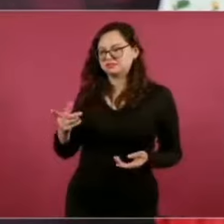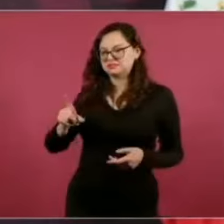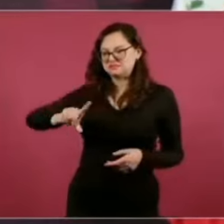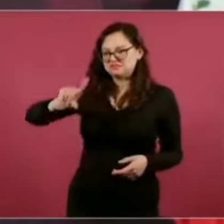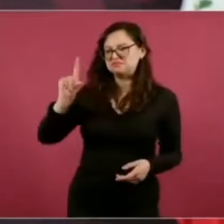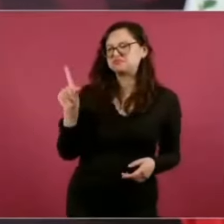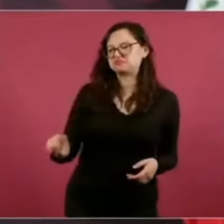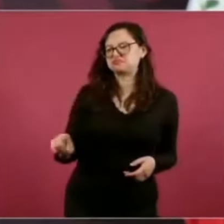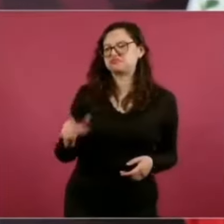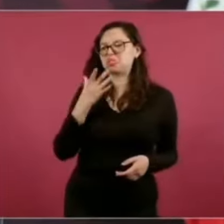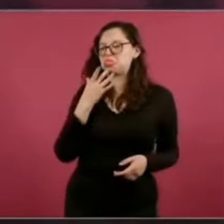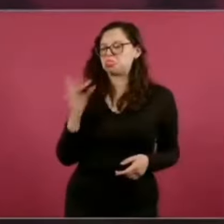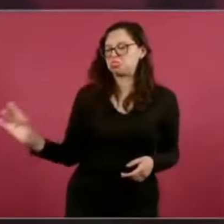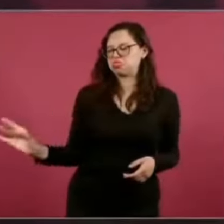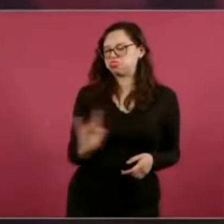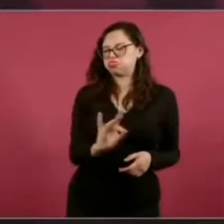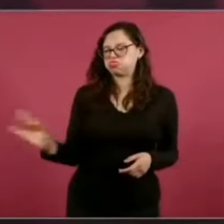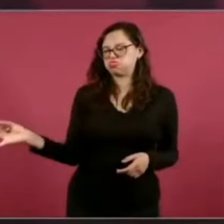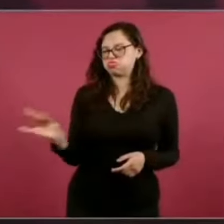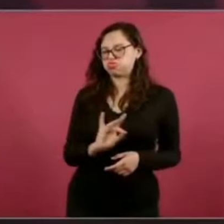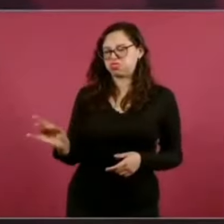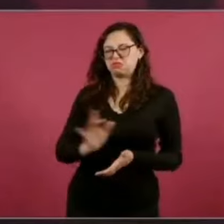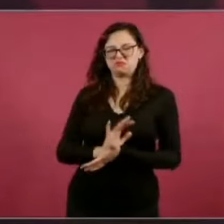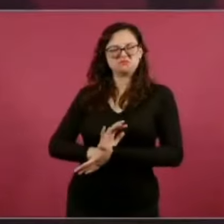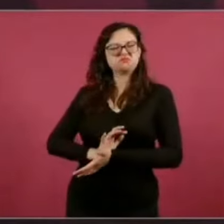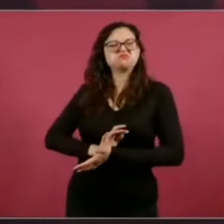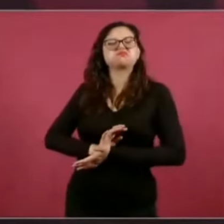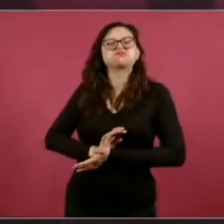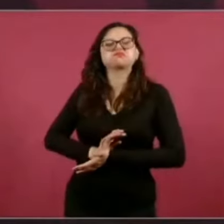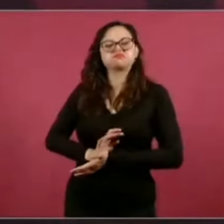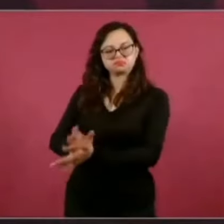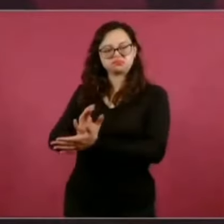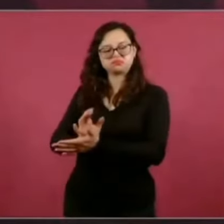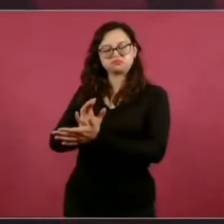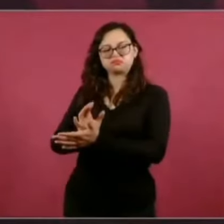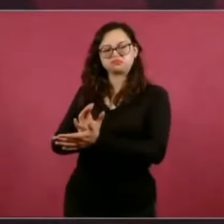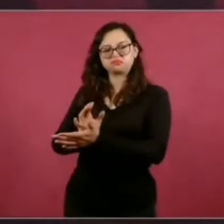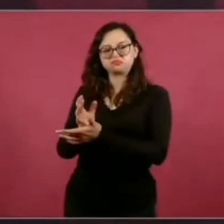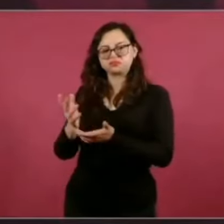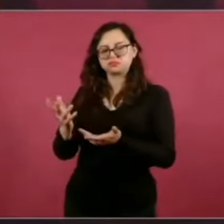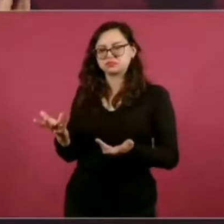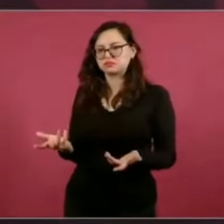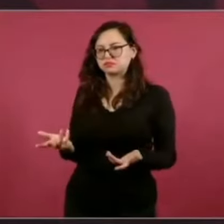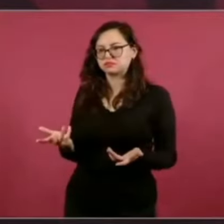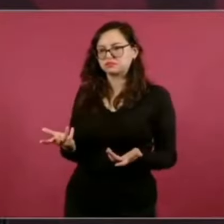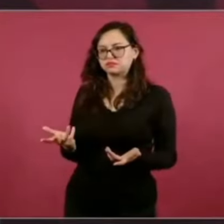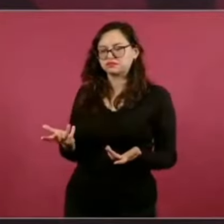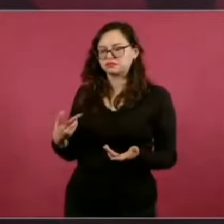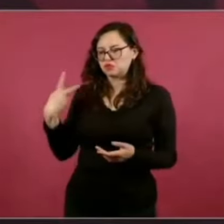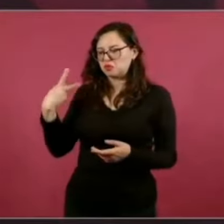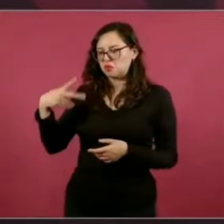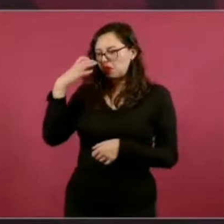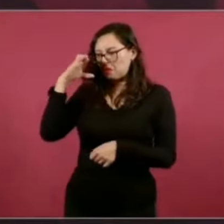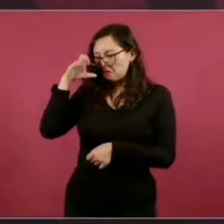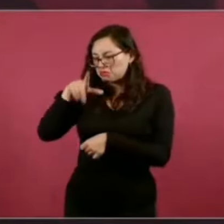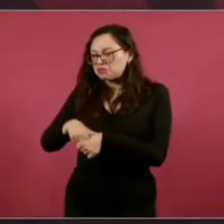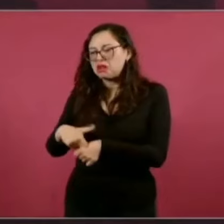sobajarnos, ningunearnos, hasta llegar a negarnos a nosotros